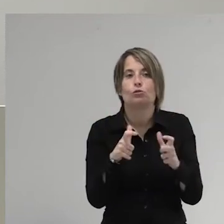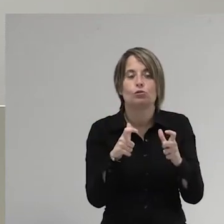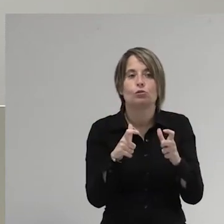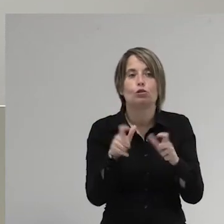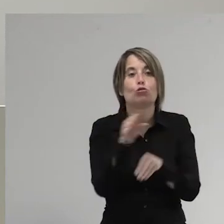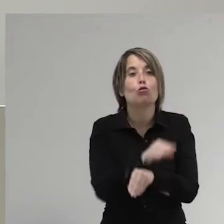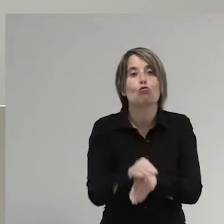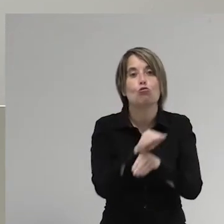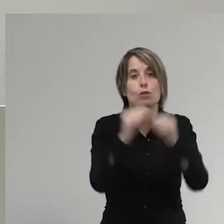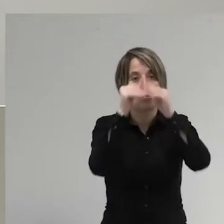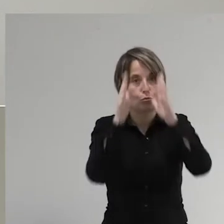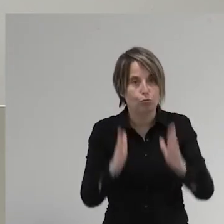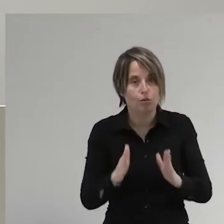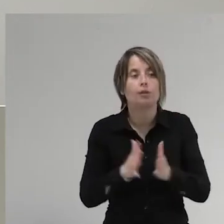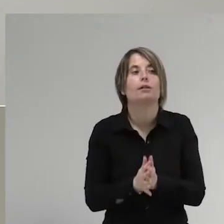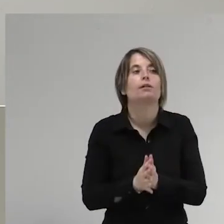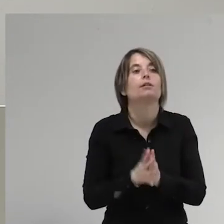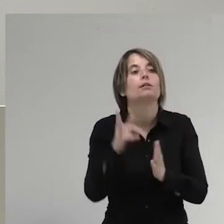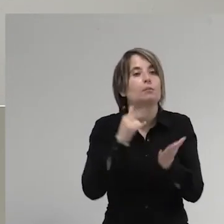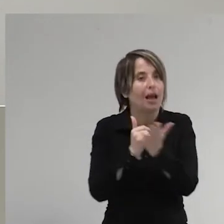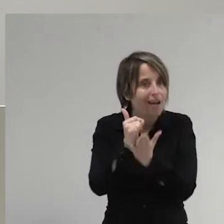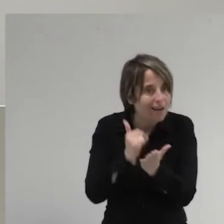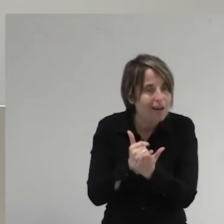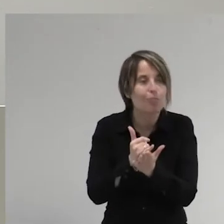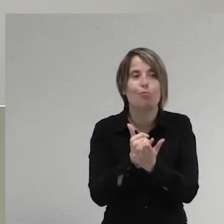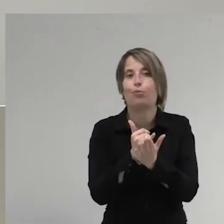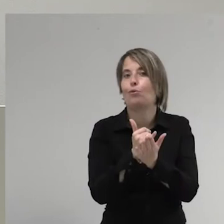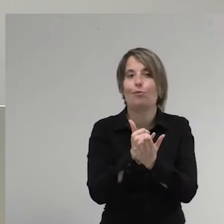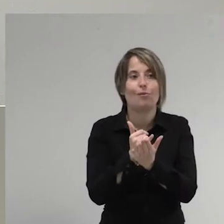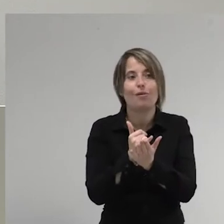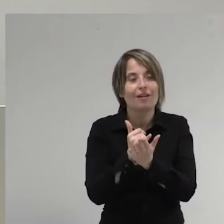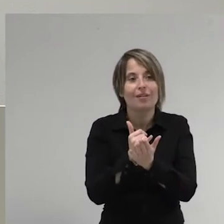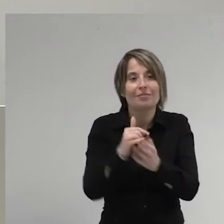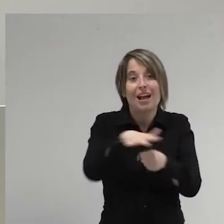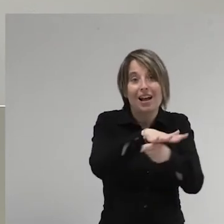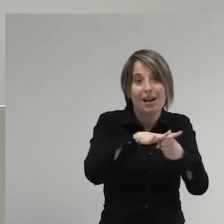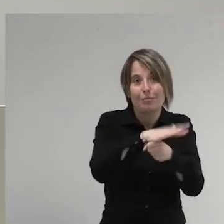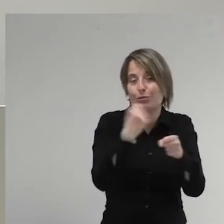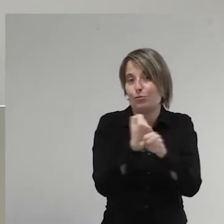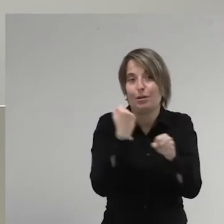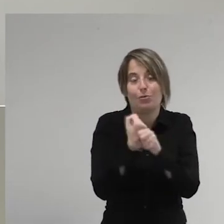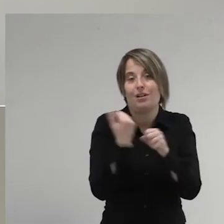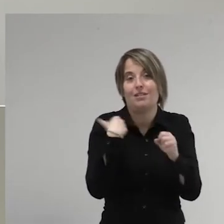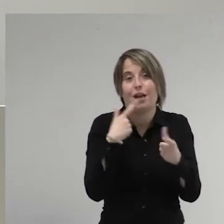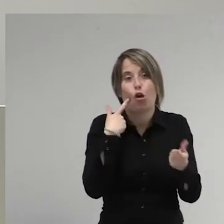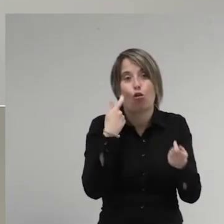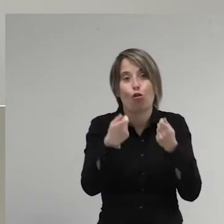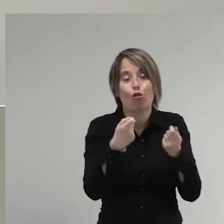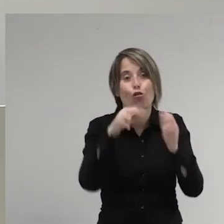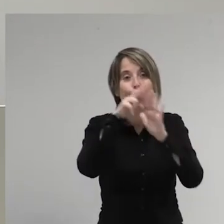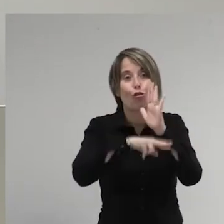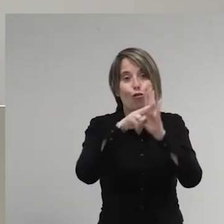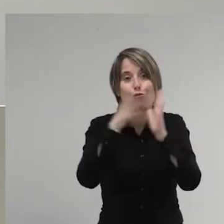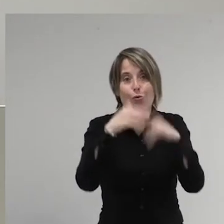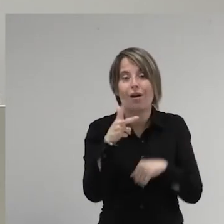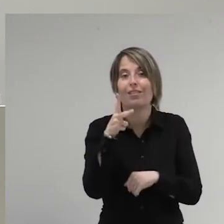del sector de los cuidados y del hogar, del campo, de nichos laborales ya desregulados, ya espacios sin